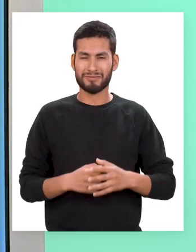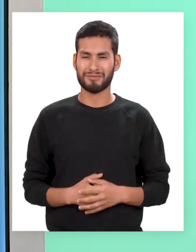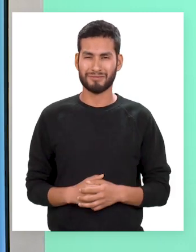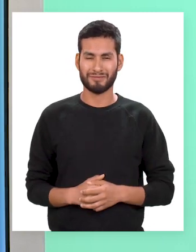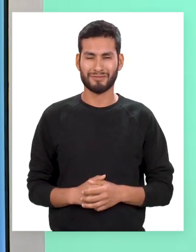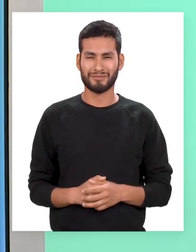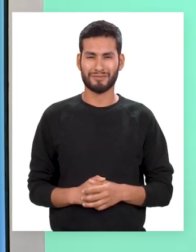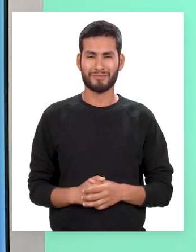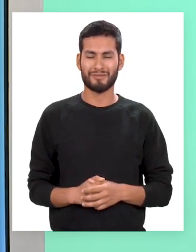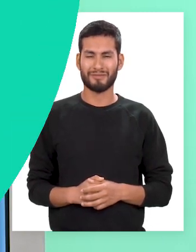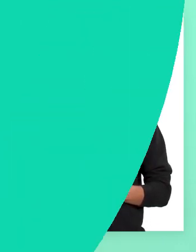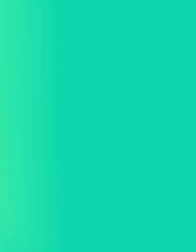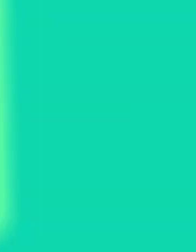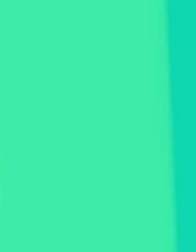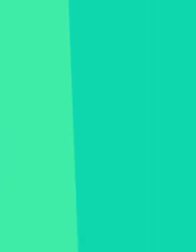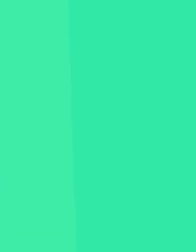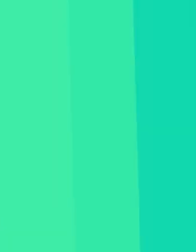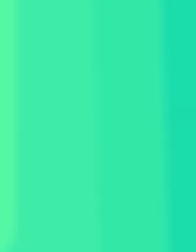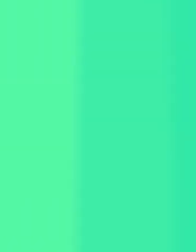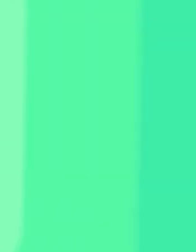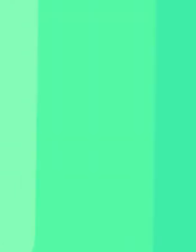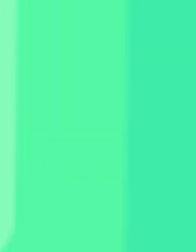ejemplos más.